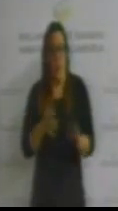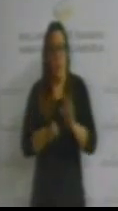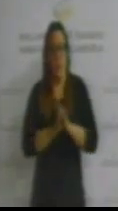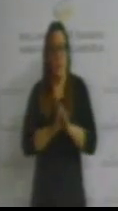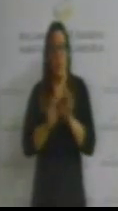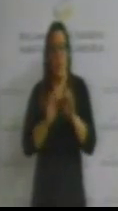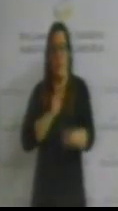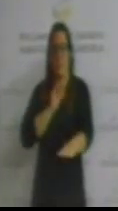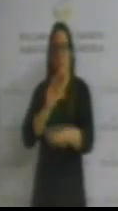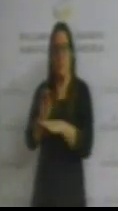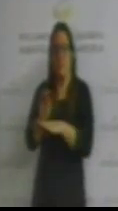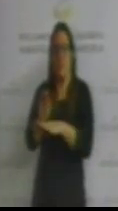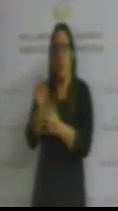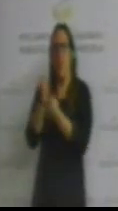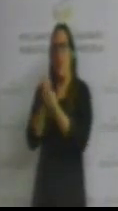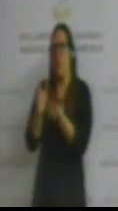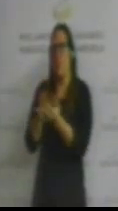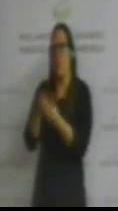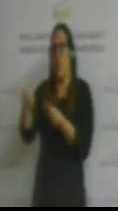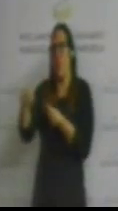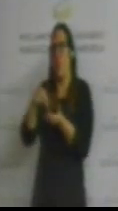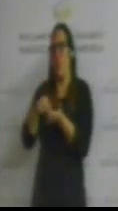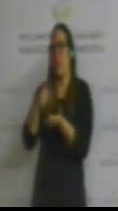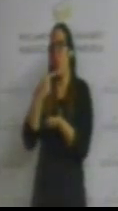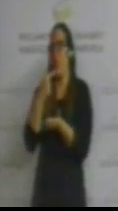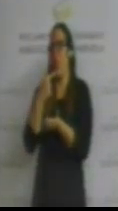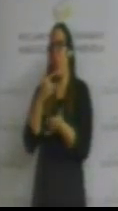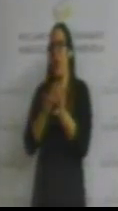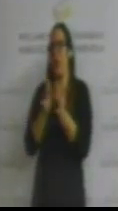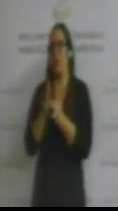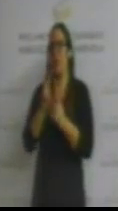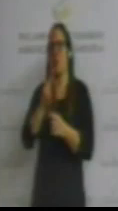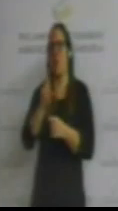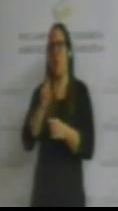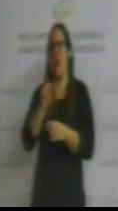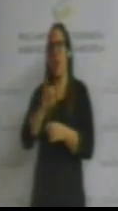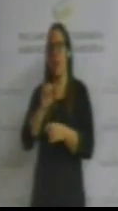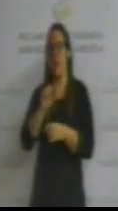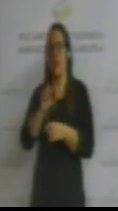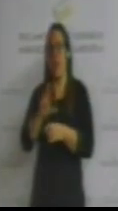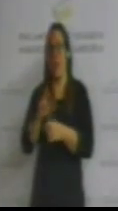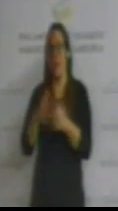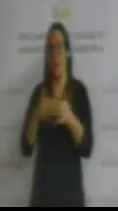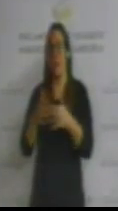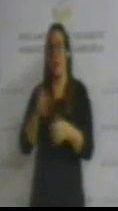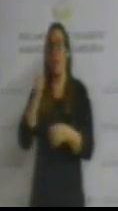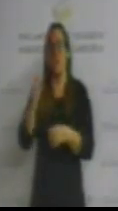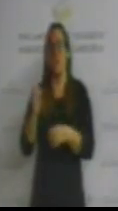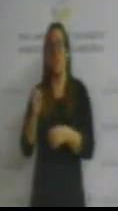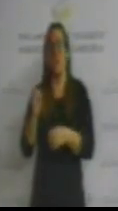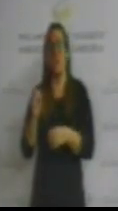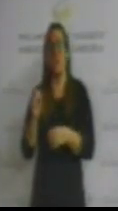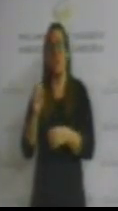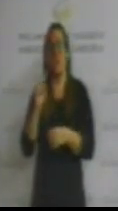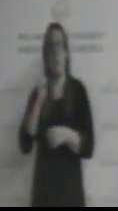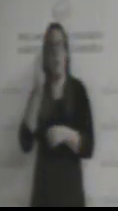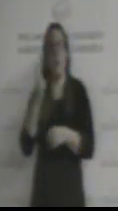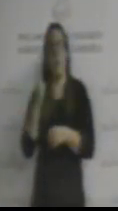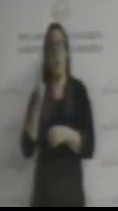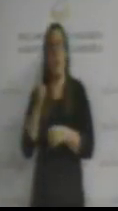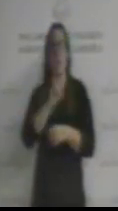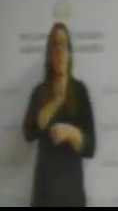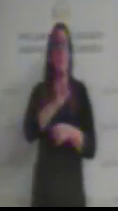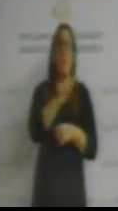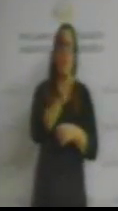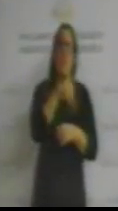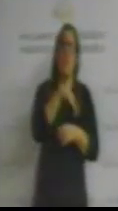todos, un documento que dice que Jesús Ulayar, asesinado por ETA, es una víctima, y Vicente Nazábal, su asesino, es